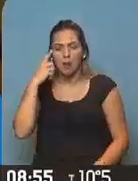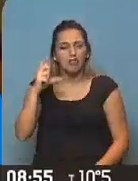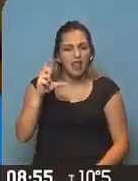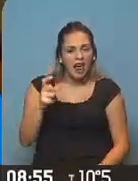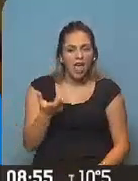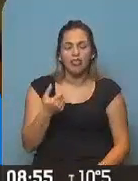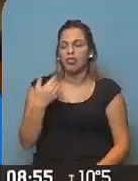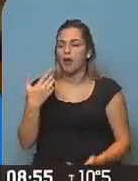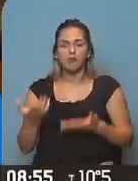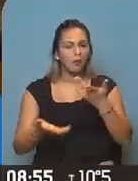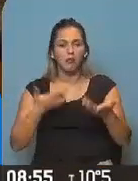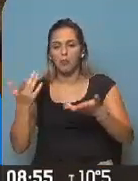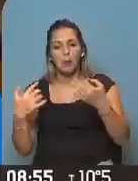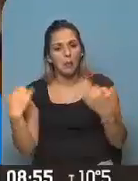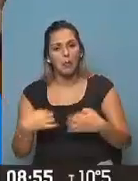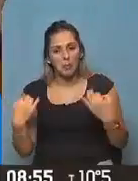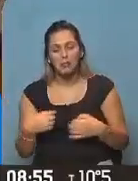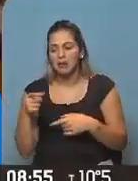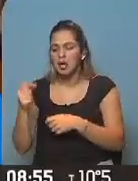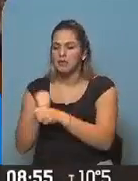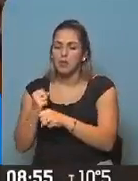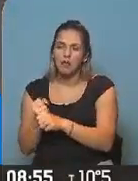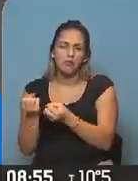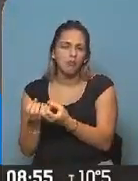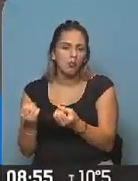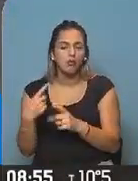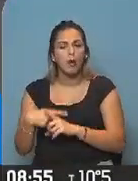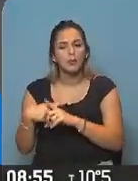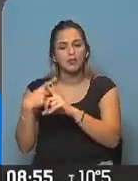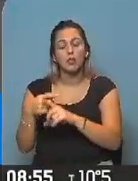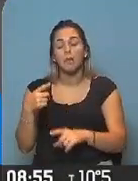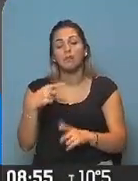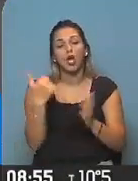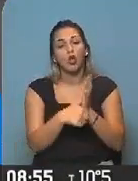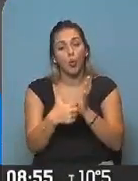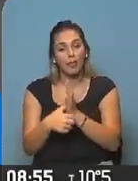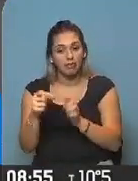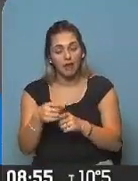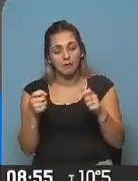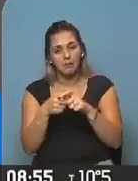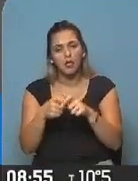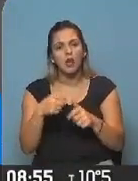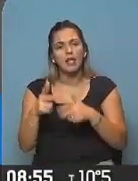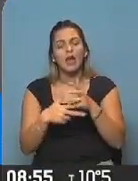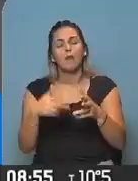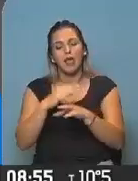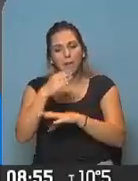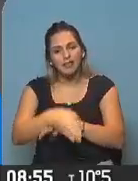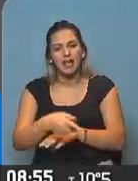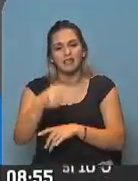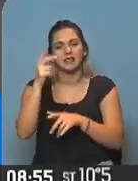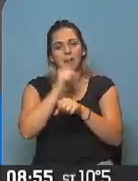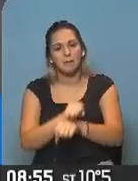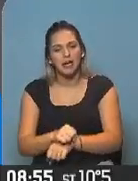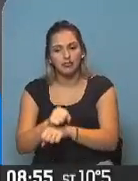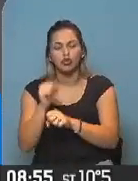lo que está haciendo realmente es muy bueno. El denominador común de estos documentales que se animan a meterse en la cárcel y a contar historias carcelarias es